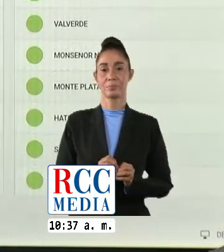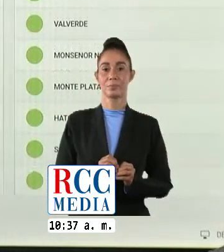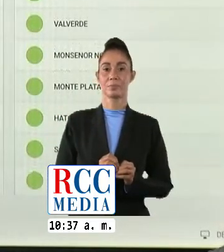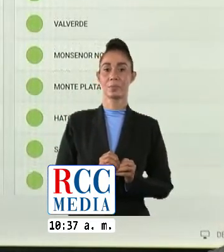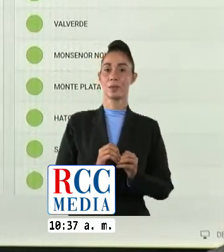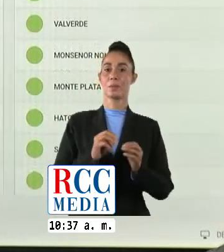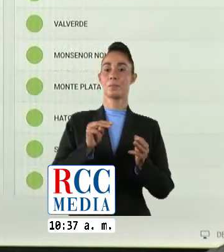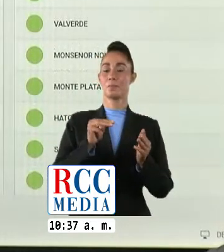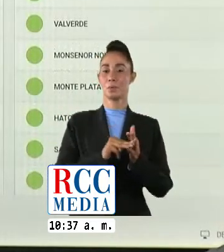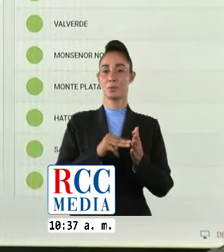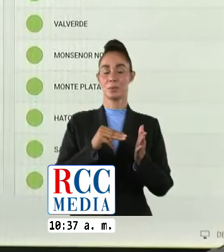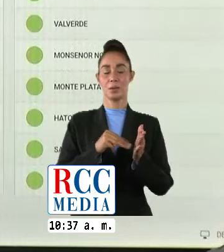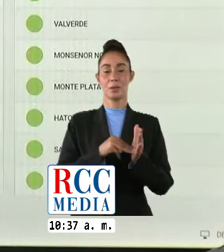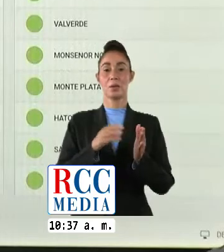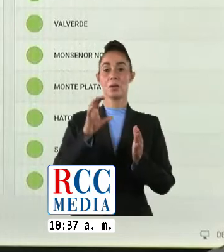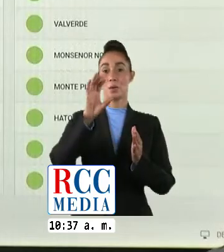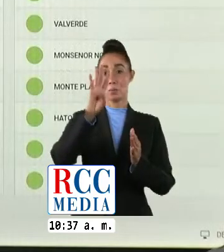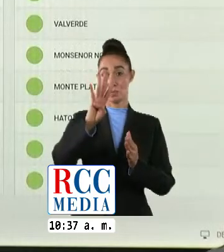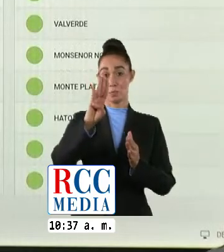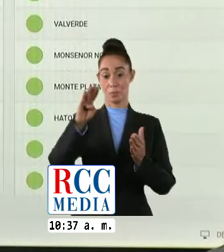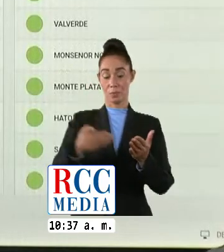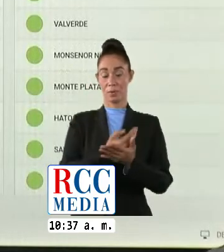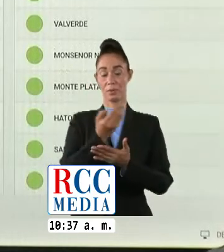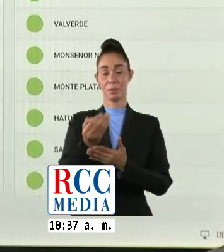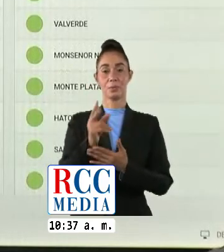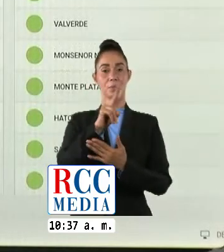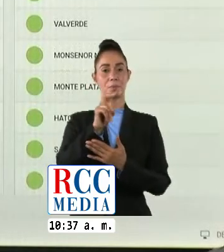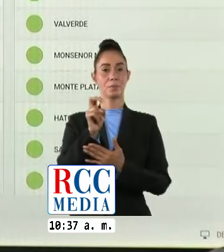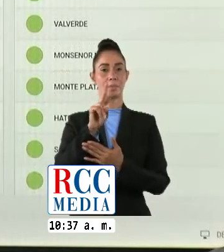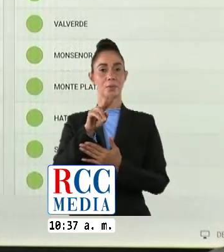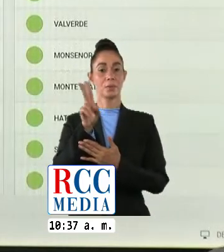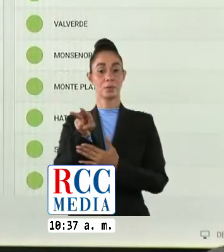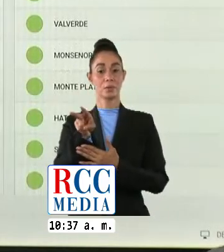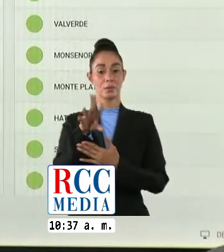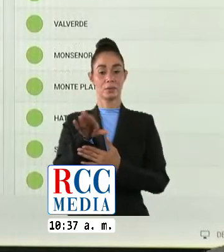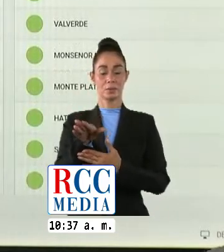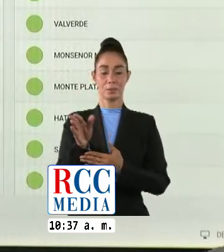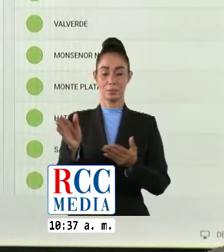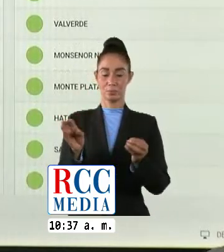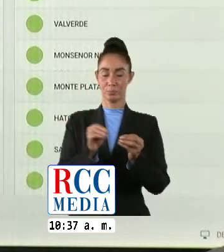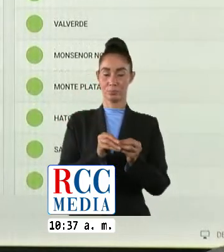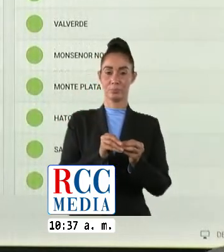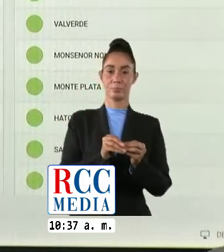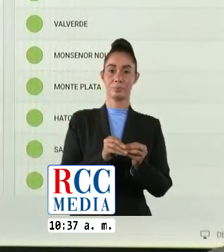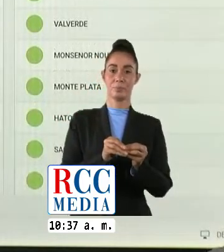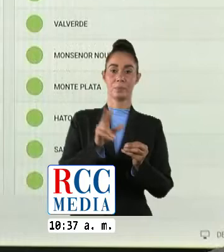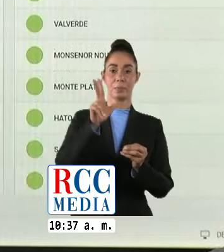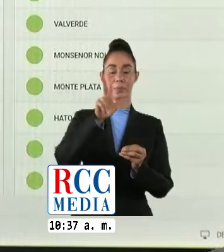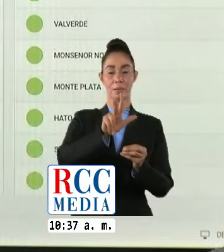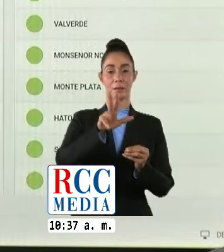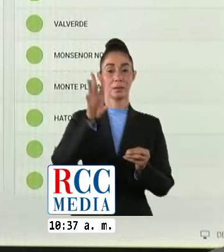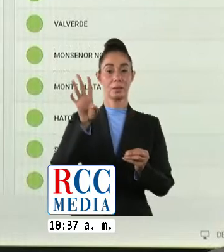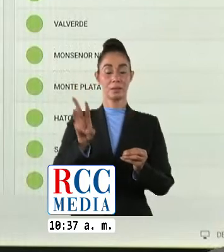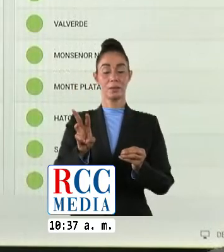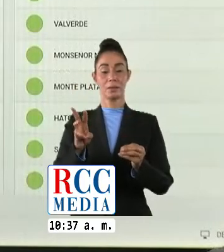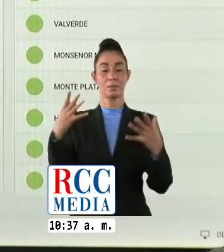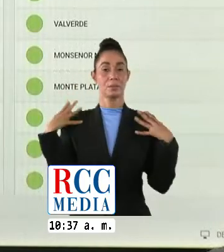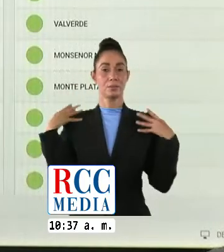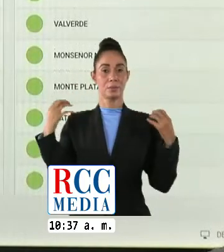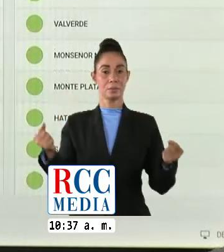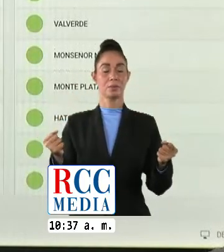Noel, 4 casos nuevos, 222 acumulados, 36